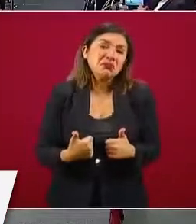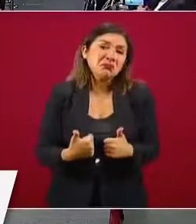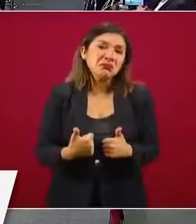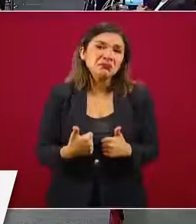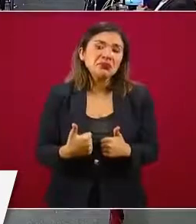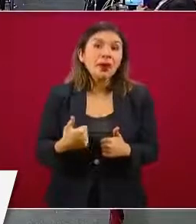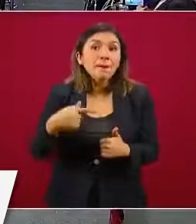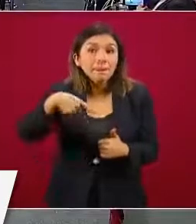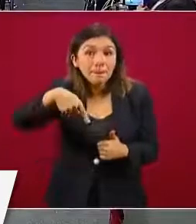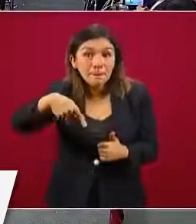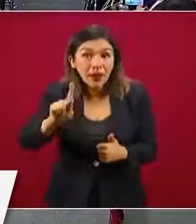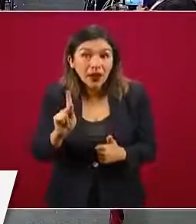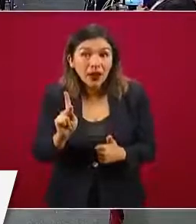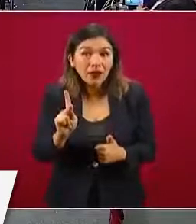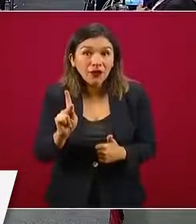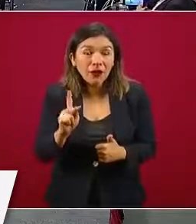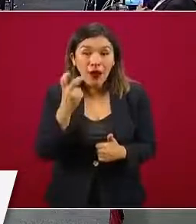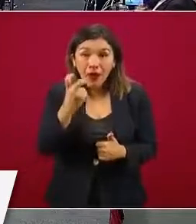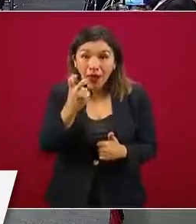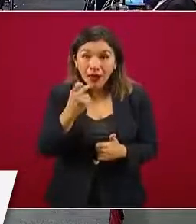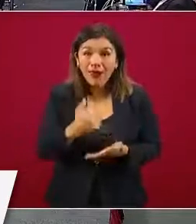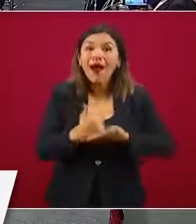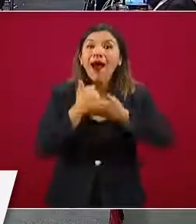pero ayuda